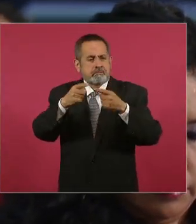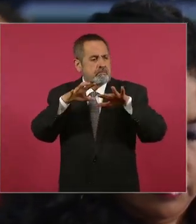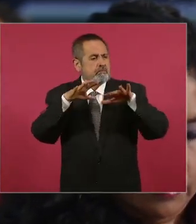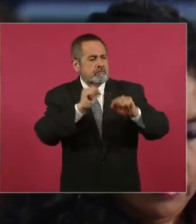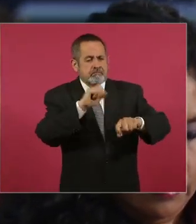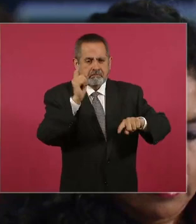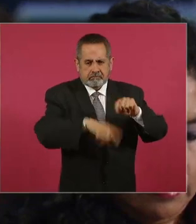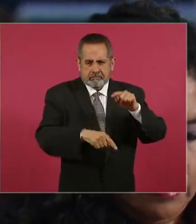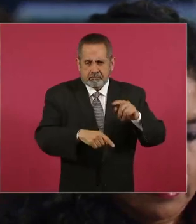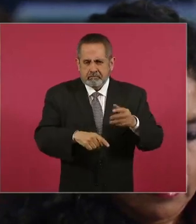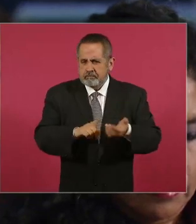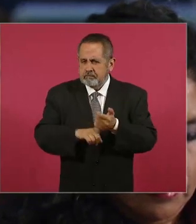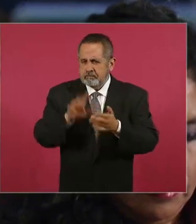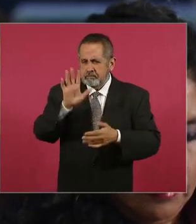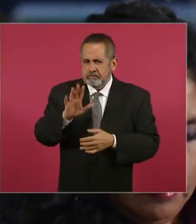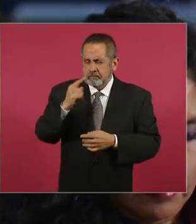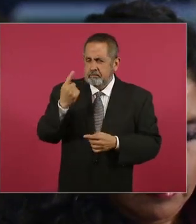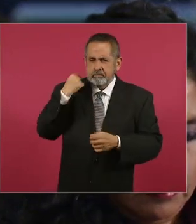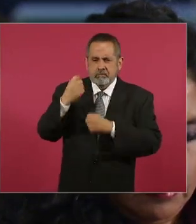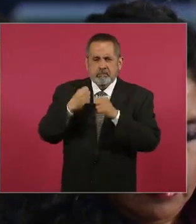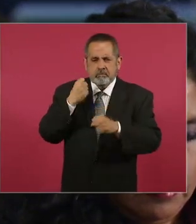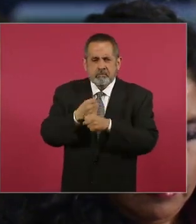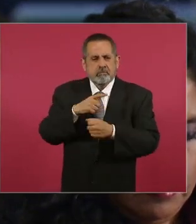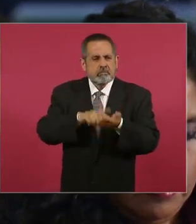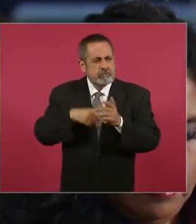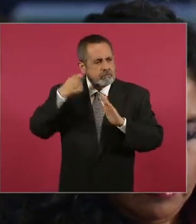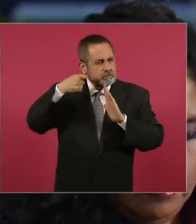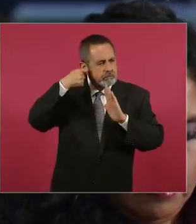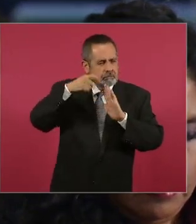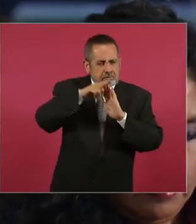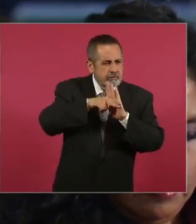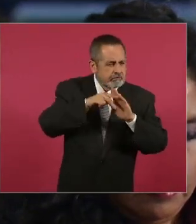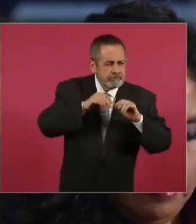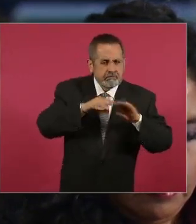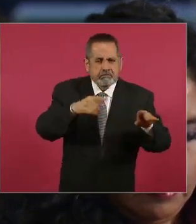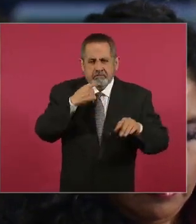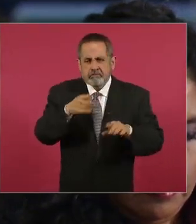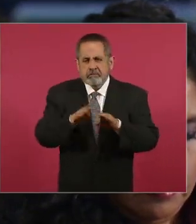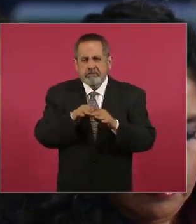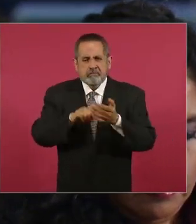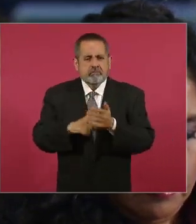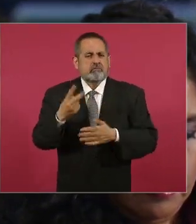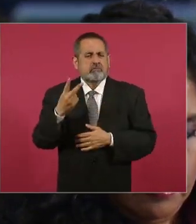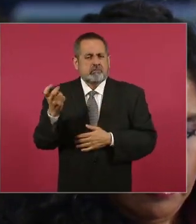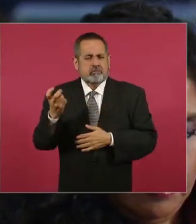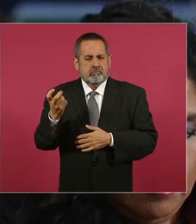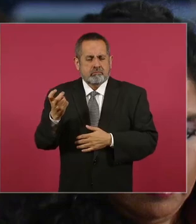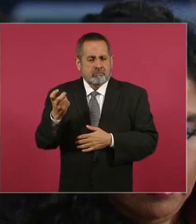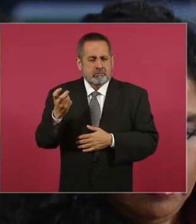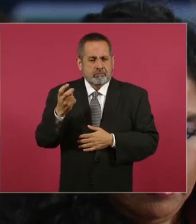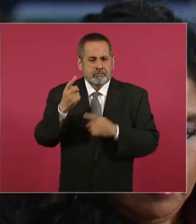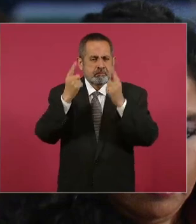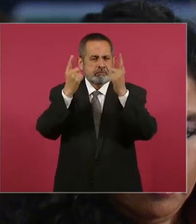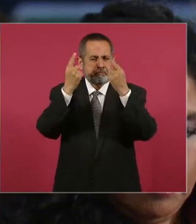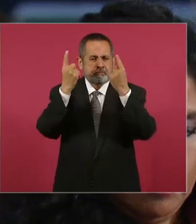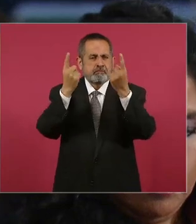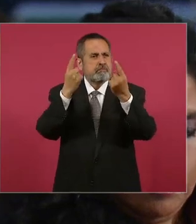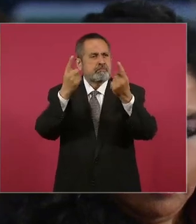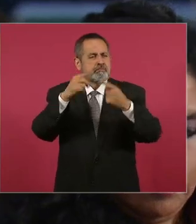asegurado. Parece que en el año pasado hay un reportaje que menciona como 200 ahí de